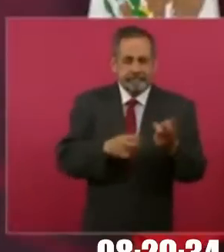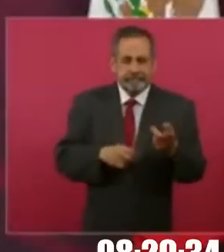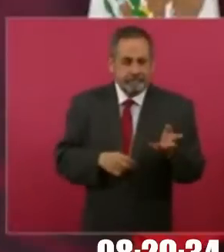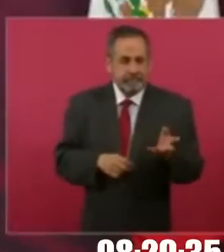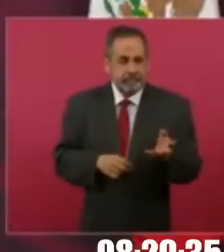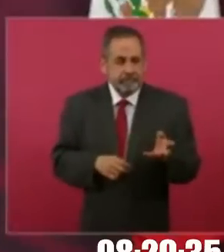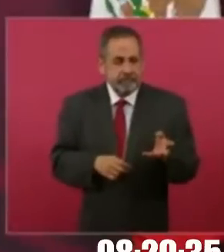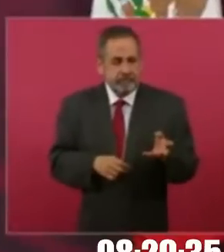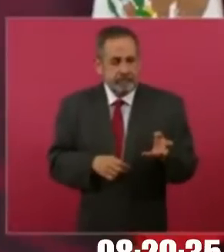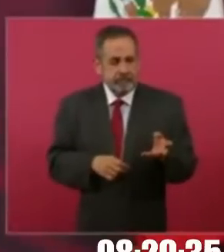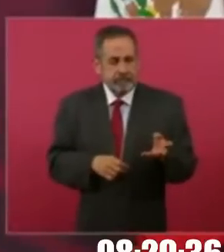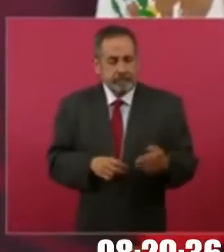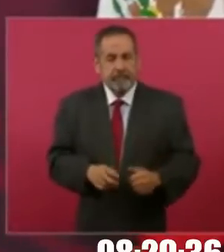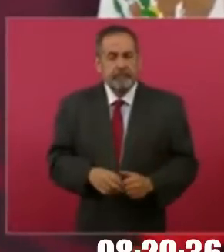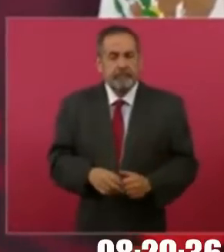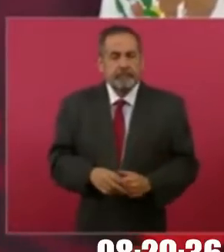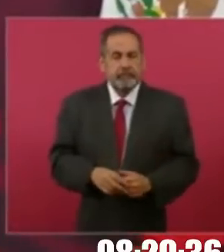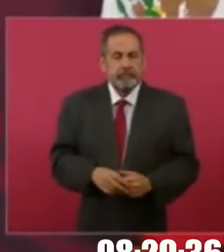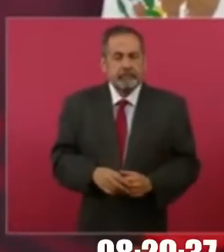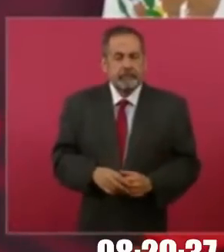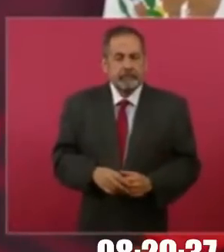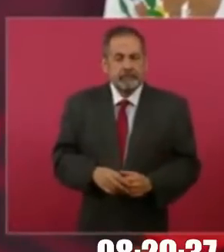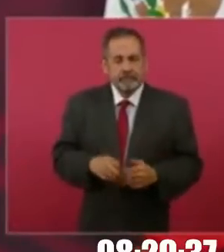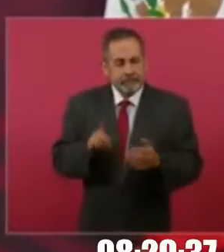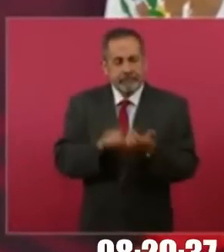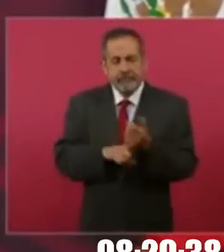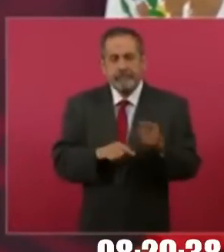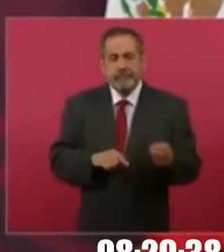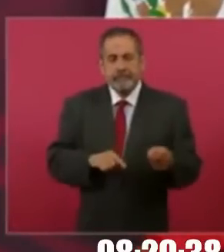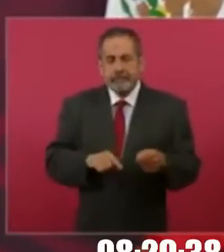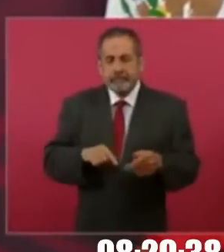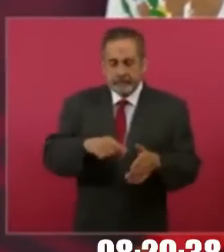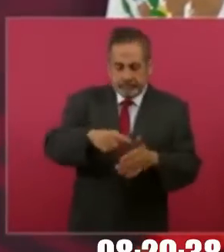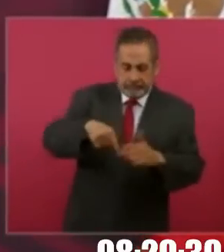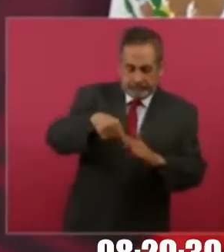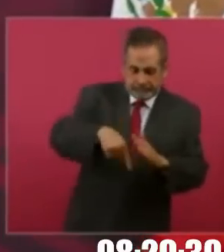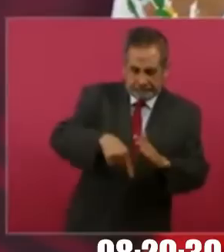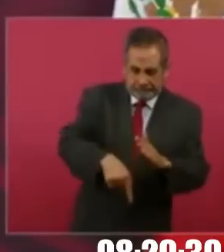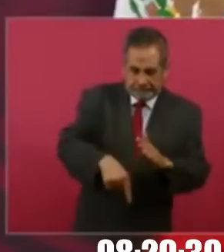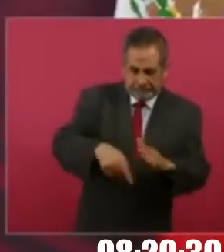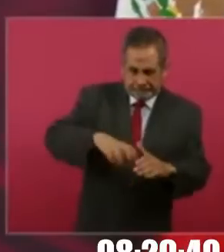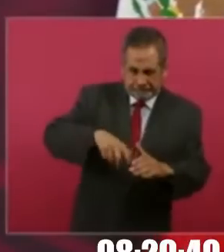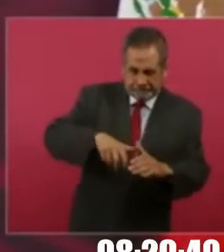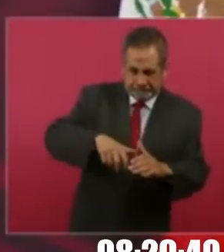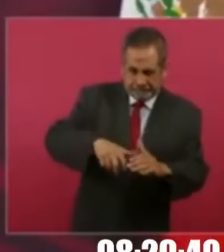con estas tomas a los ductos